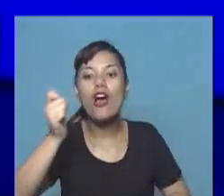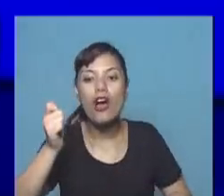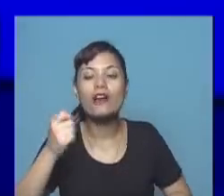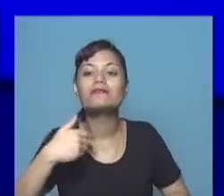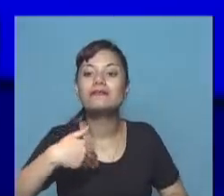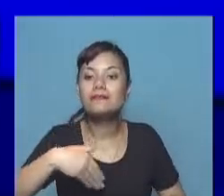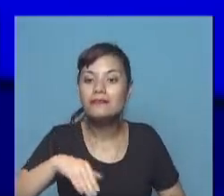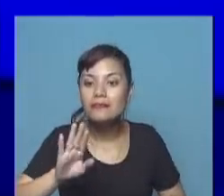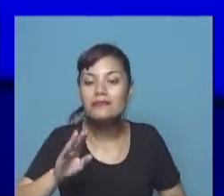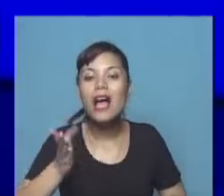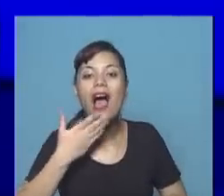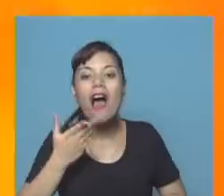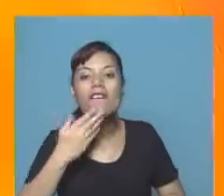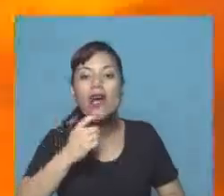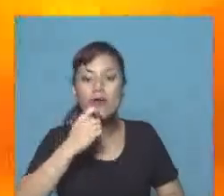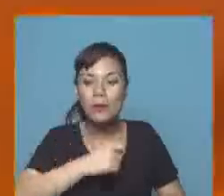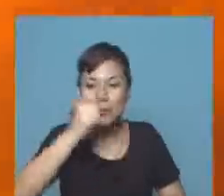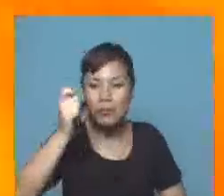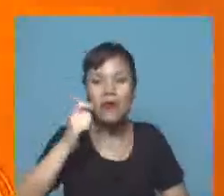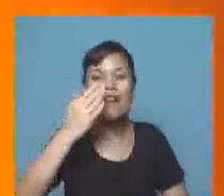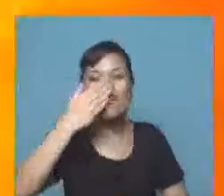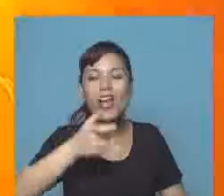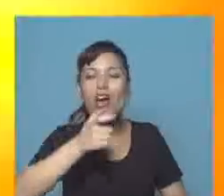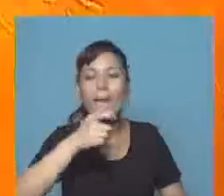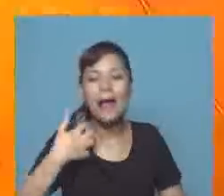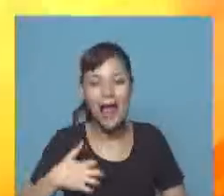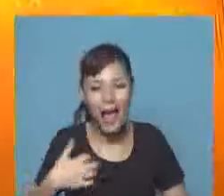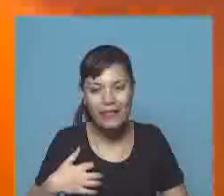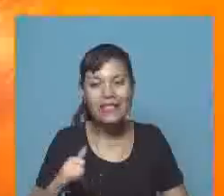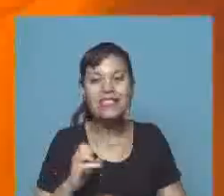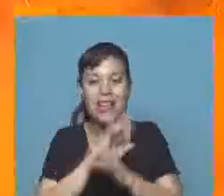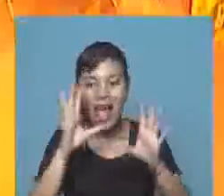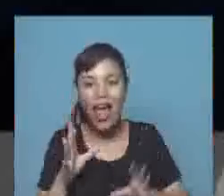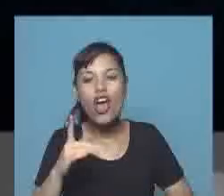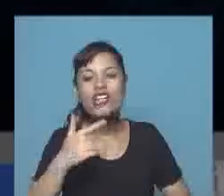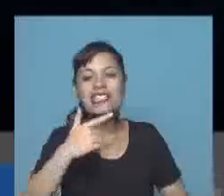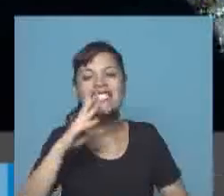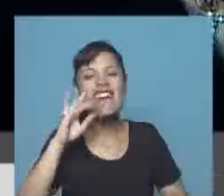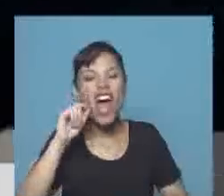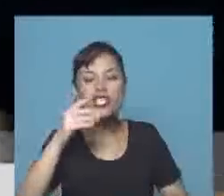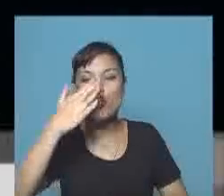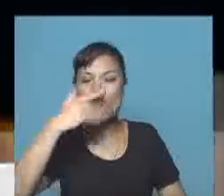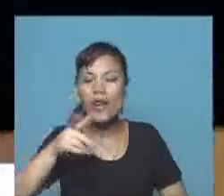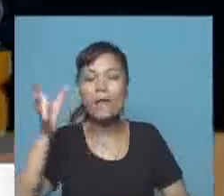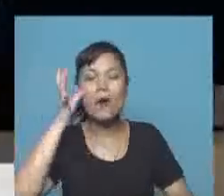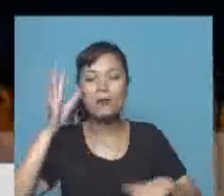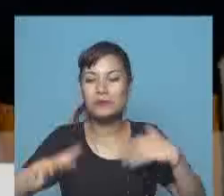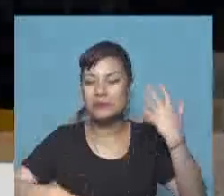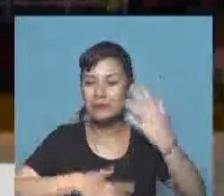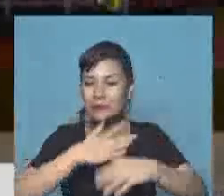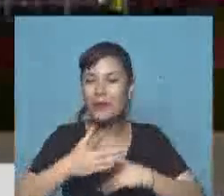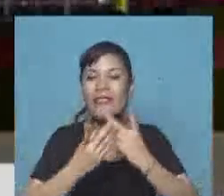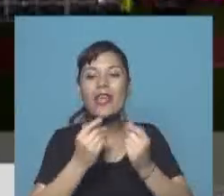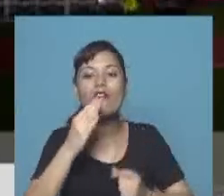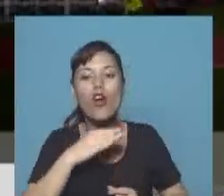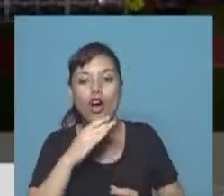lo pronto estamos hablando del árbitro de la final de la Copa Argentina. Sí, está claro que estamos hablando de Ceballos, la final tan polémica que terminó con